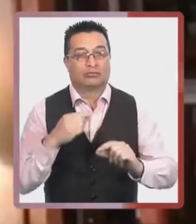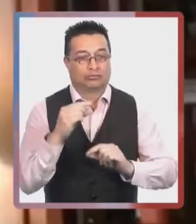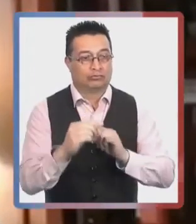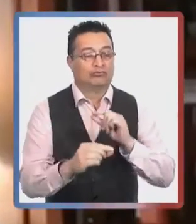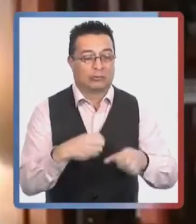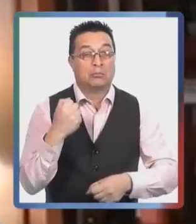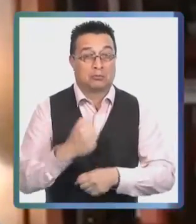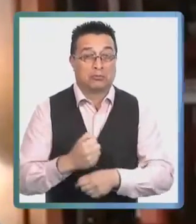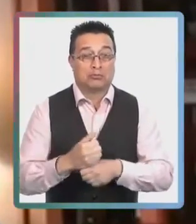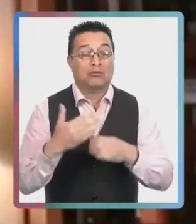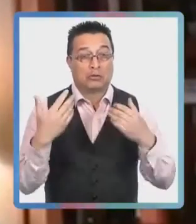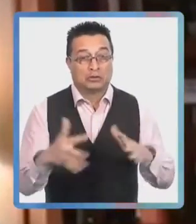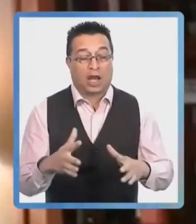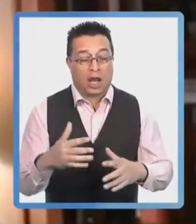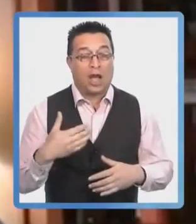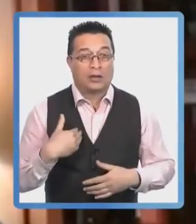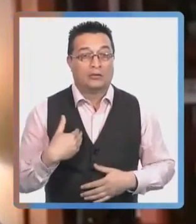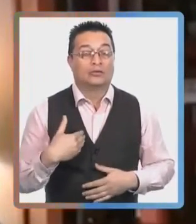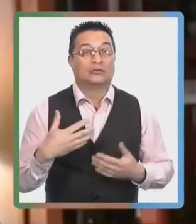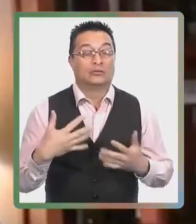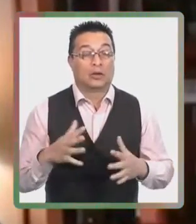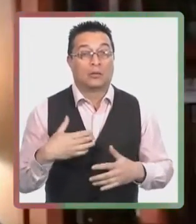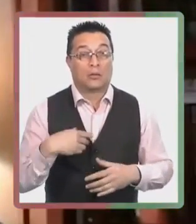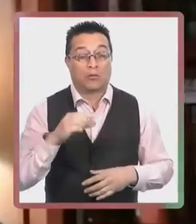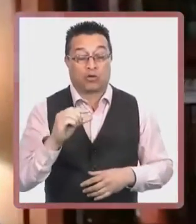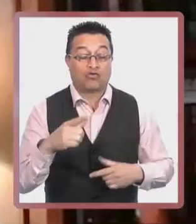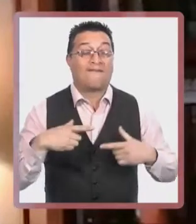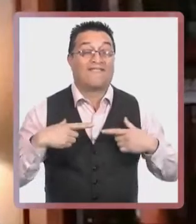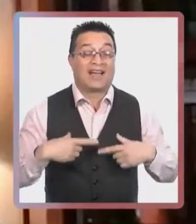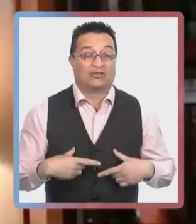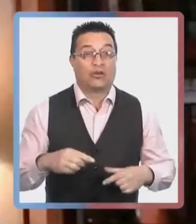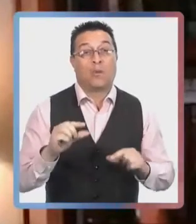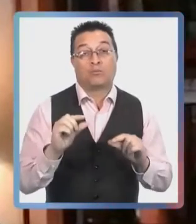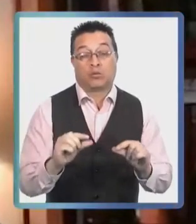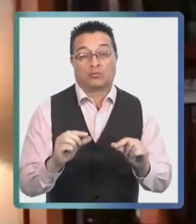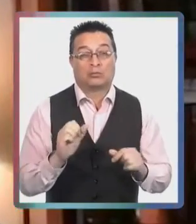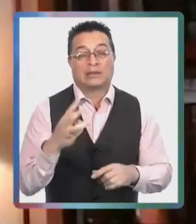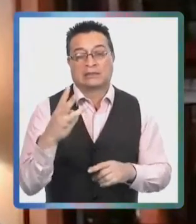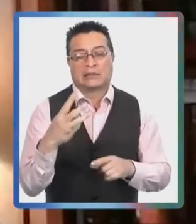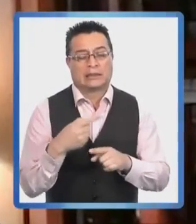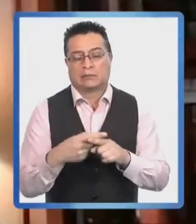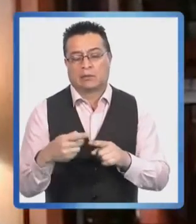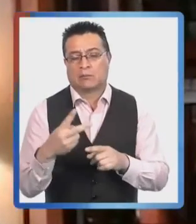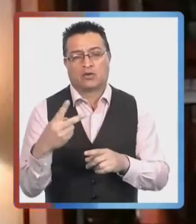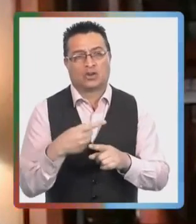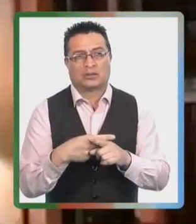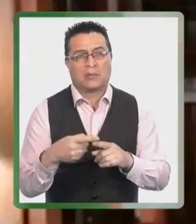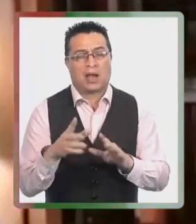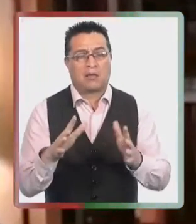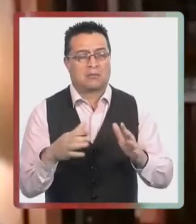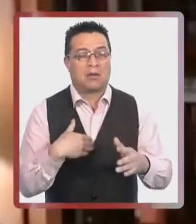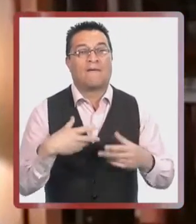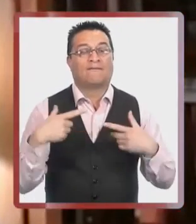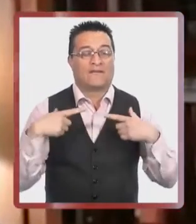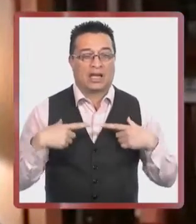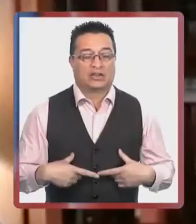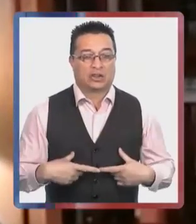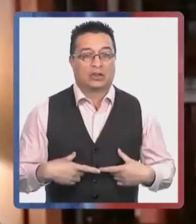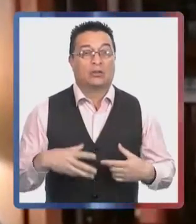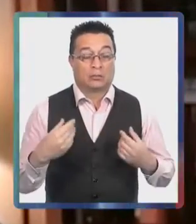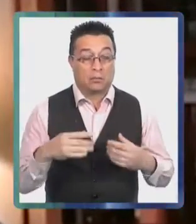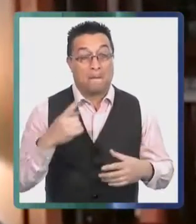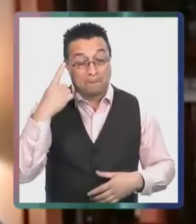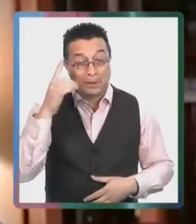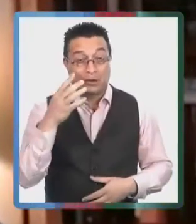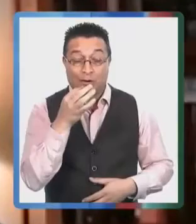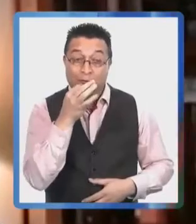estoy trabajando ya, de hecho me tomé pocas vacaciones, creo que fueron 3 semanas o 2 semanas y tantas, pero